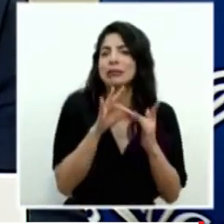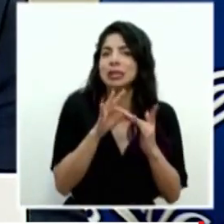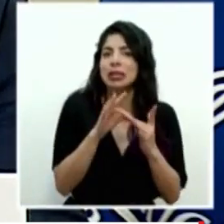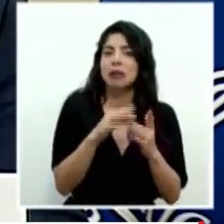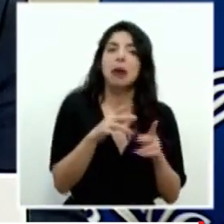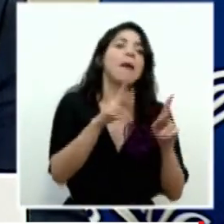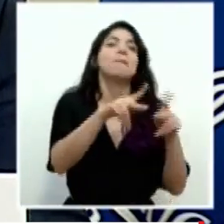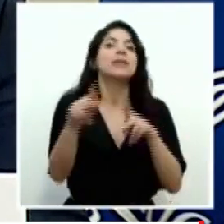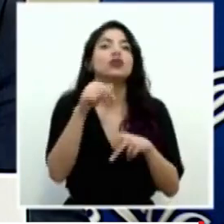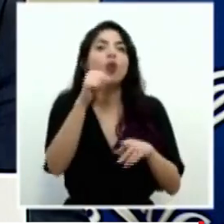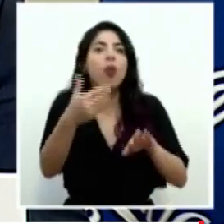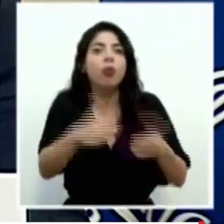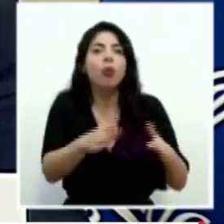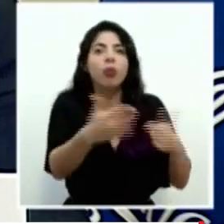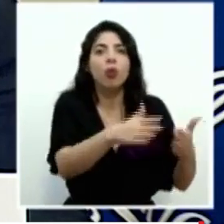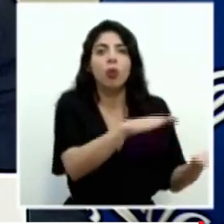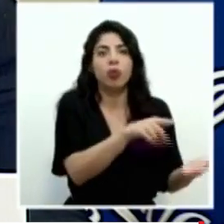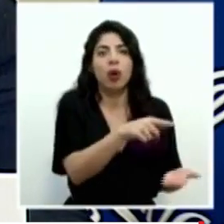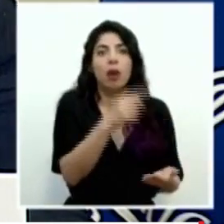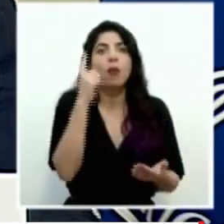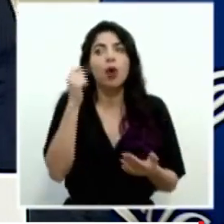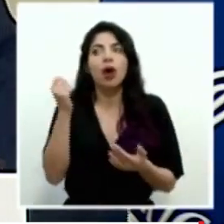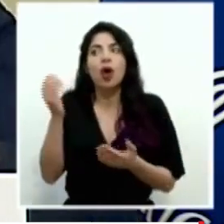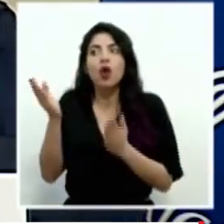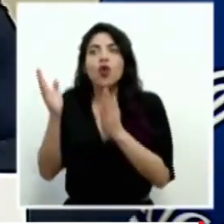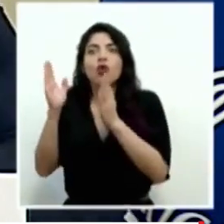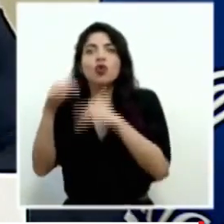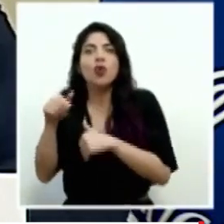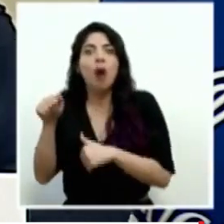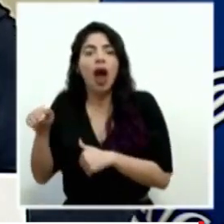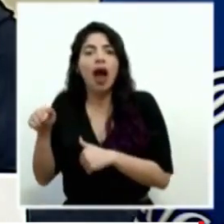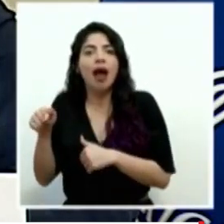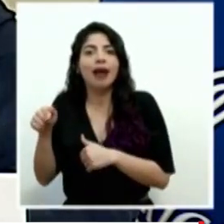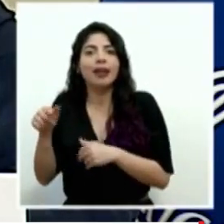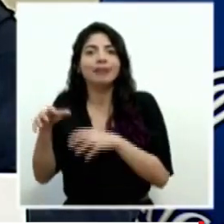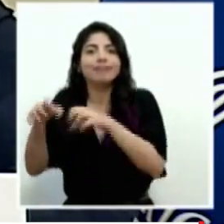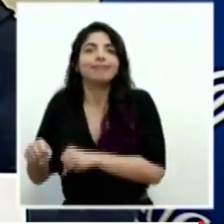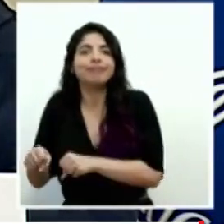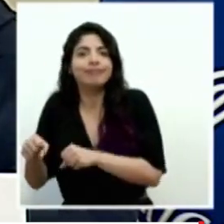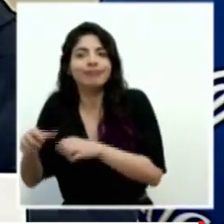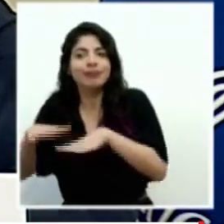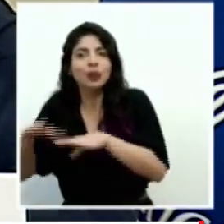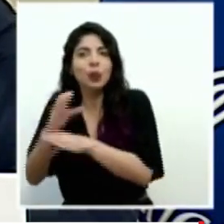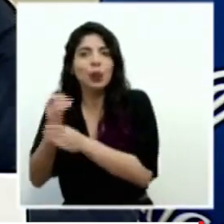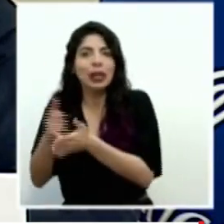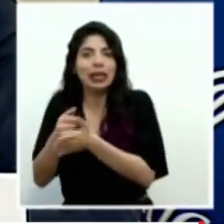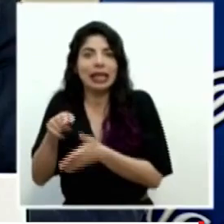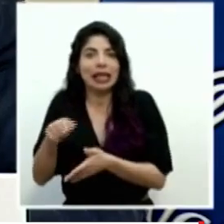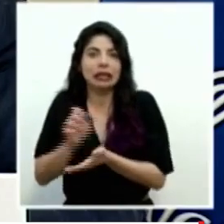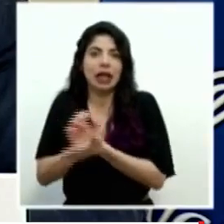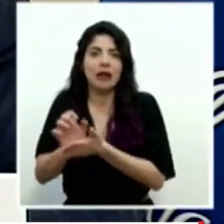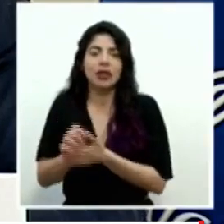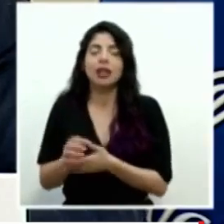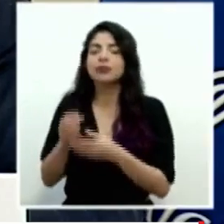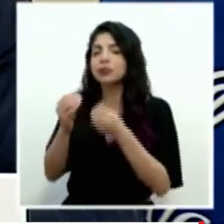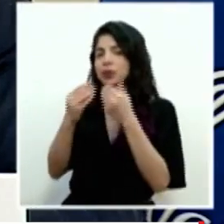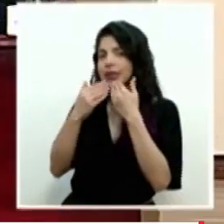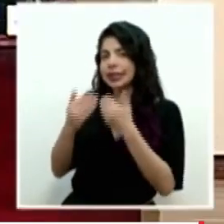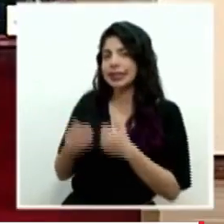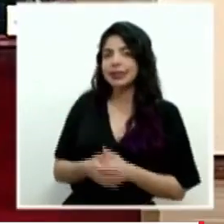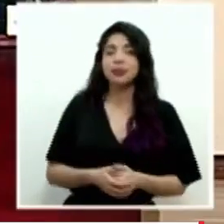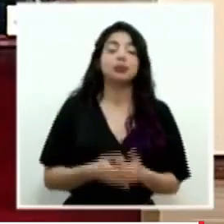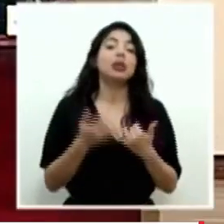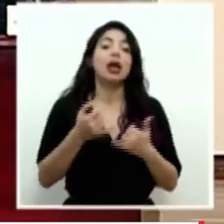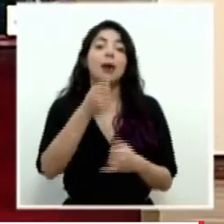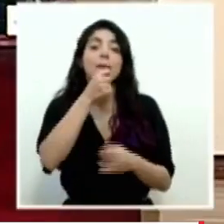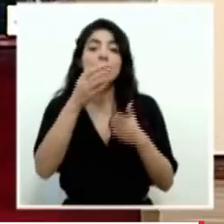no se vaya a morir porque no tiene un acceso a un lugar en una unidad de cuidados intensivos. Muchas gracias. Continuamos